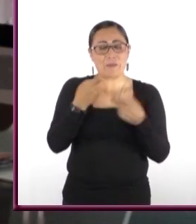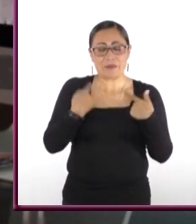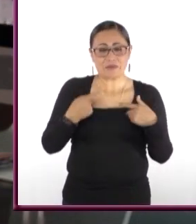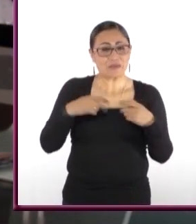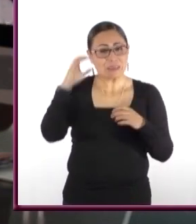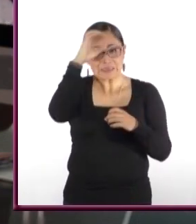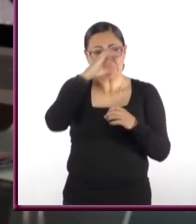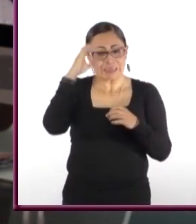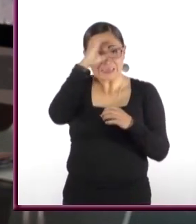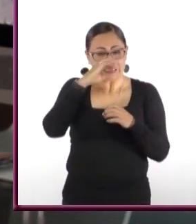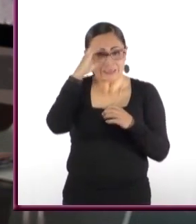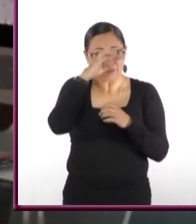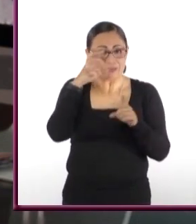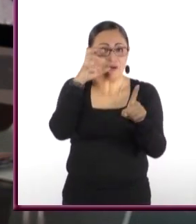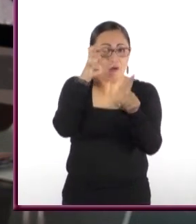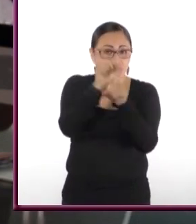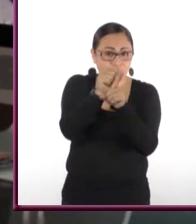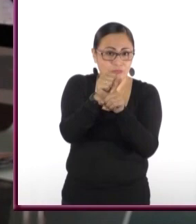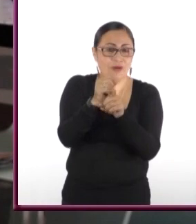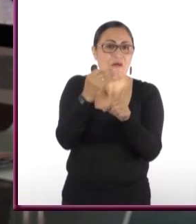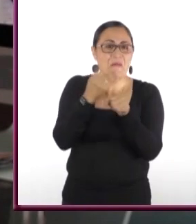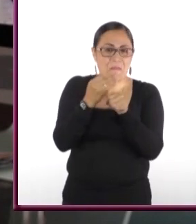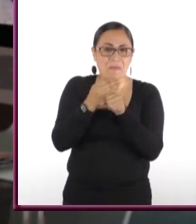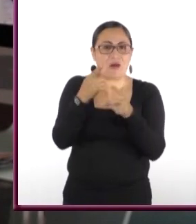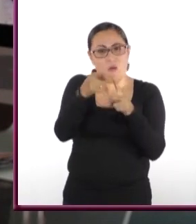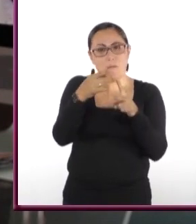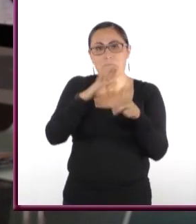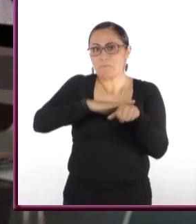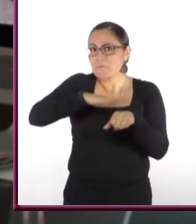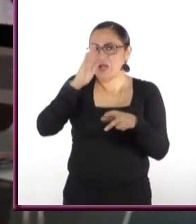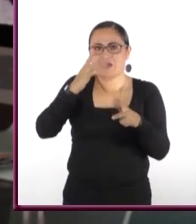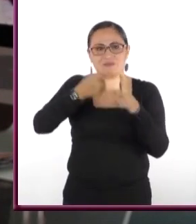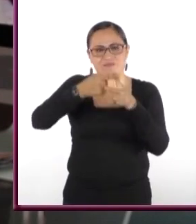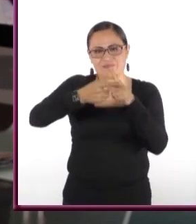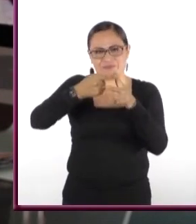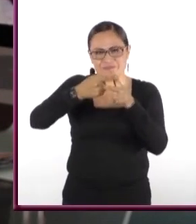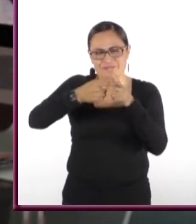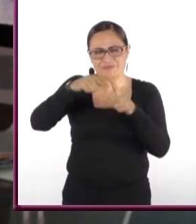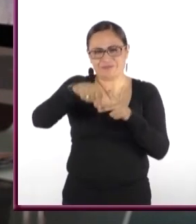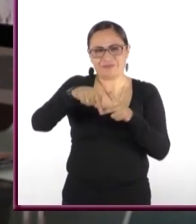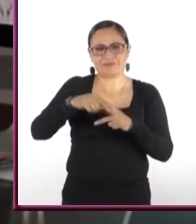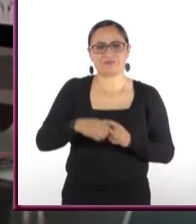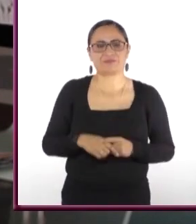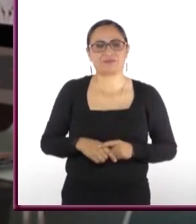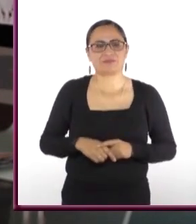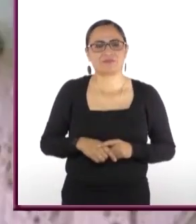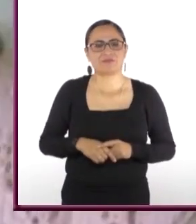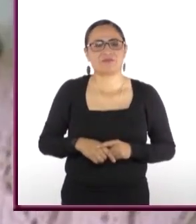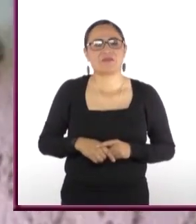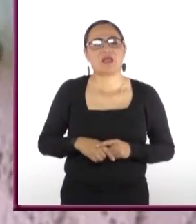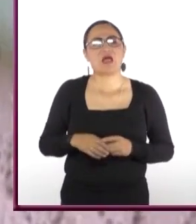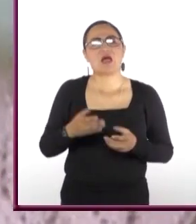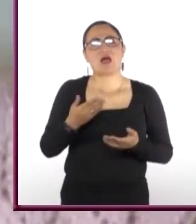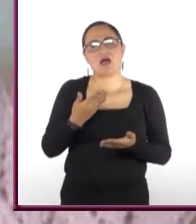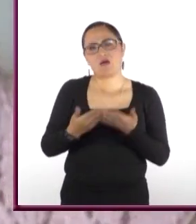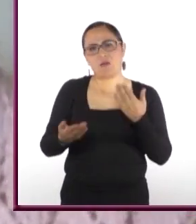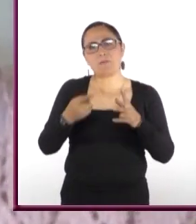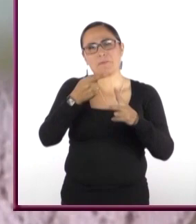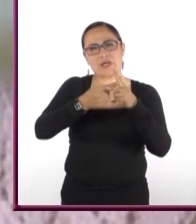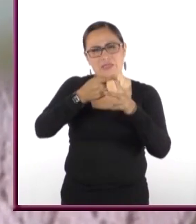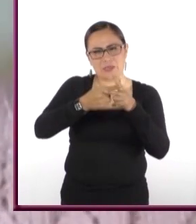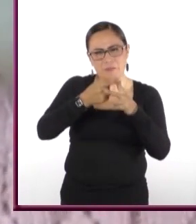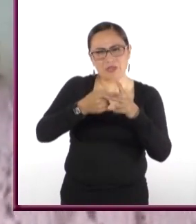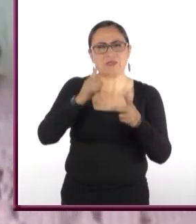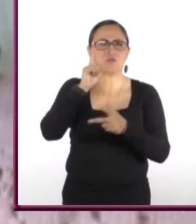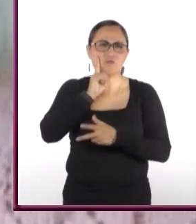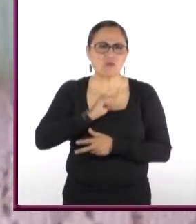ser científico o científica, principalmente en matemáticas, ¿no? Tenemos, por ejemplo,